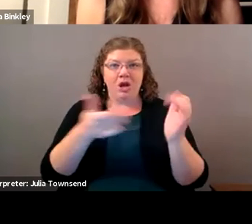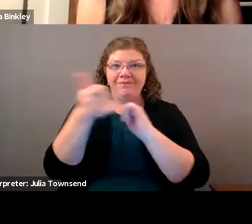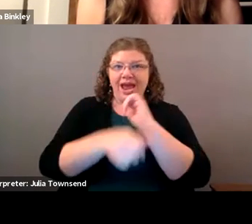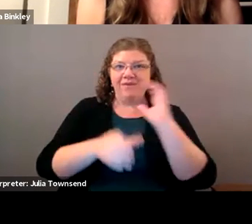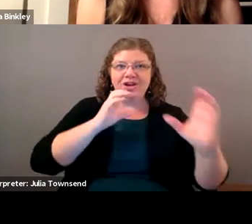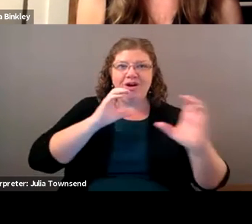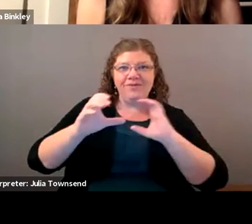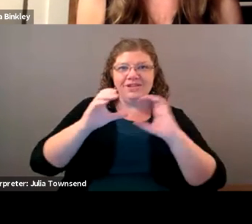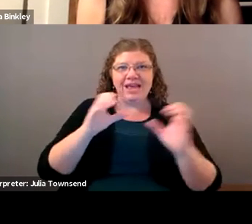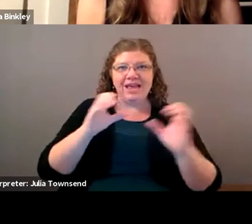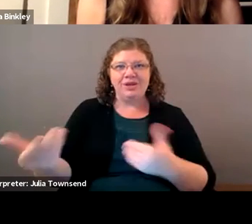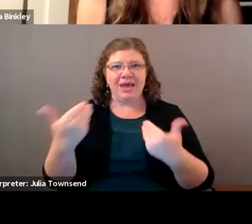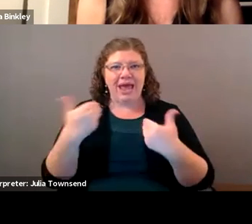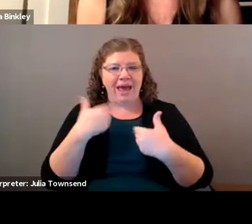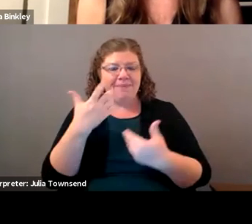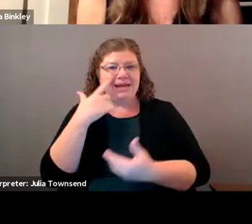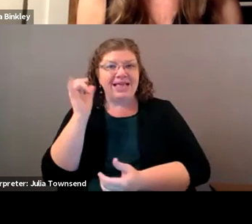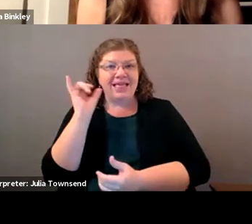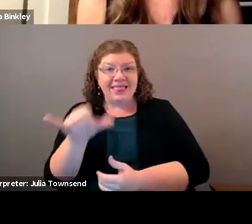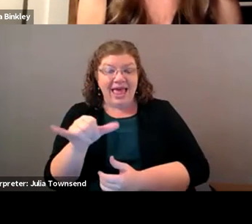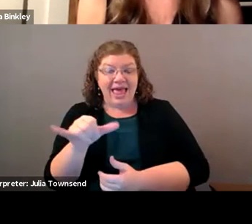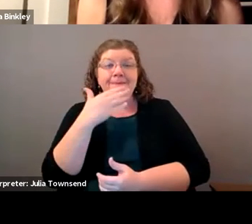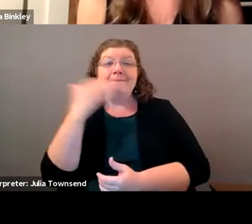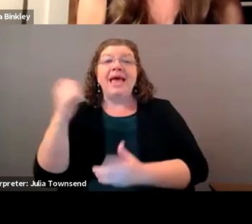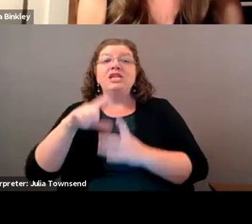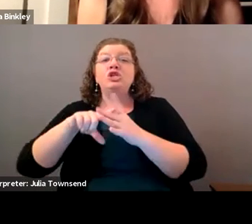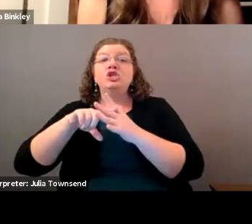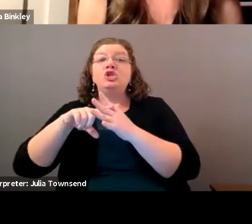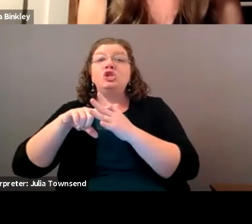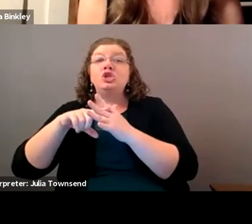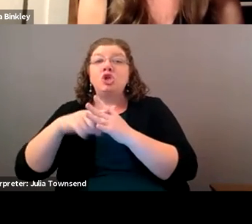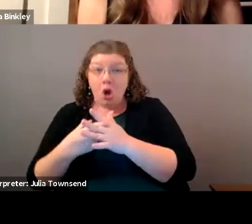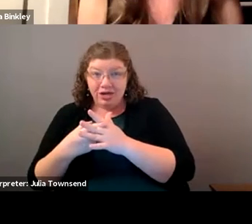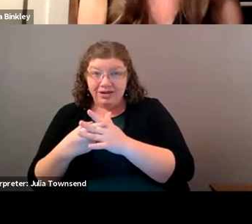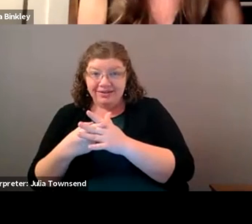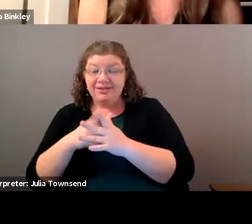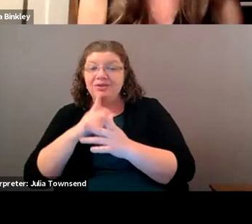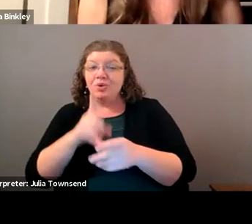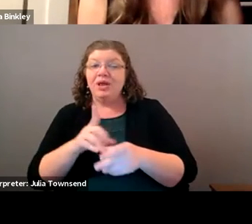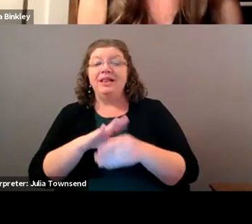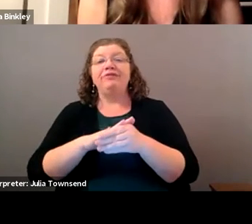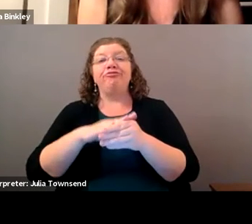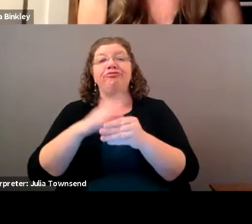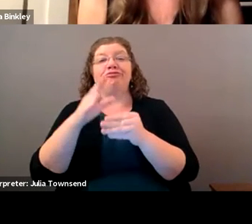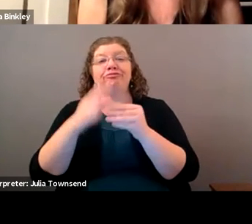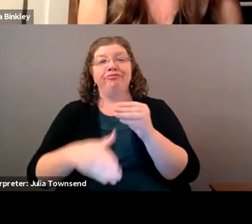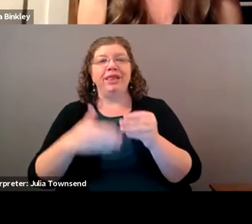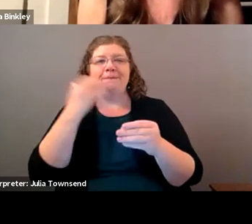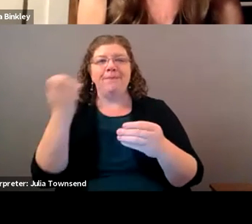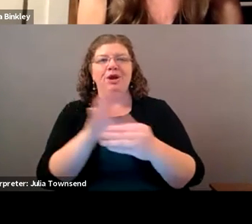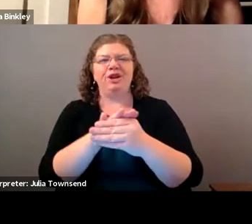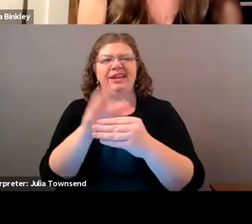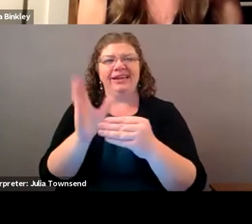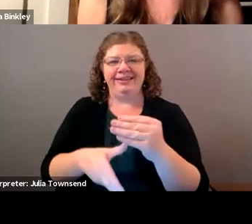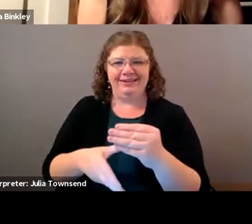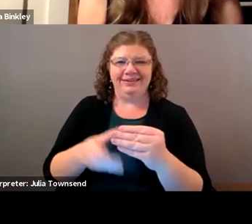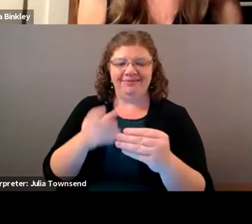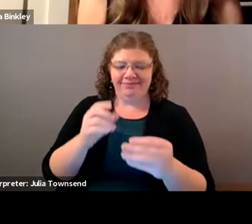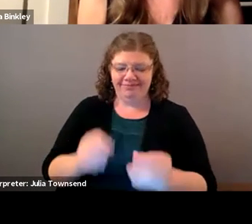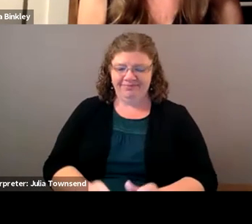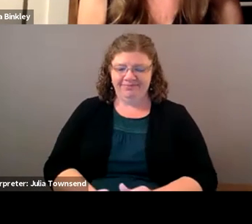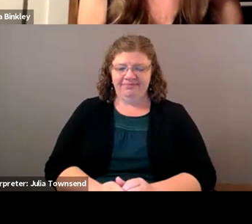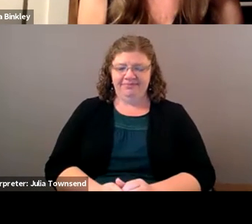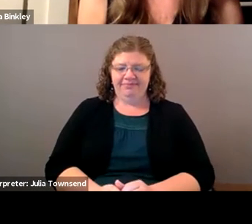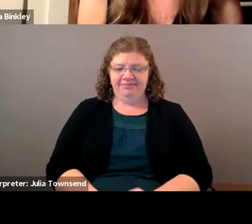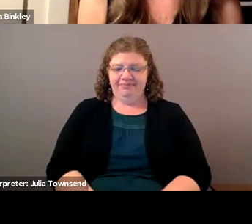largo del distrito, porque para estos niños van a tener un buen inicio y van a tener, por consecuencia,